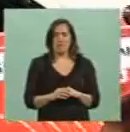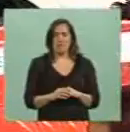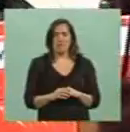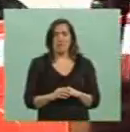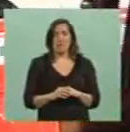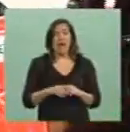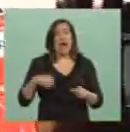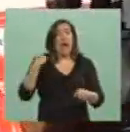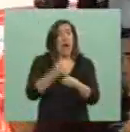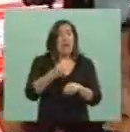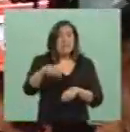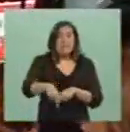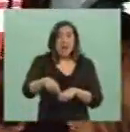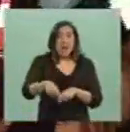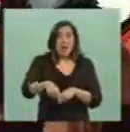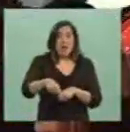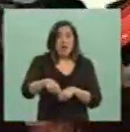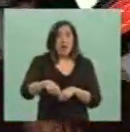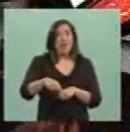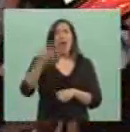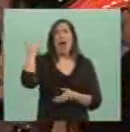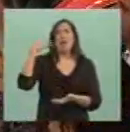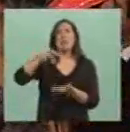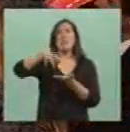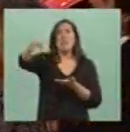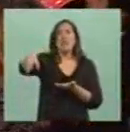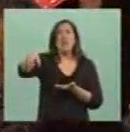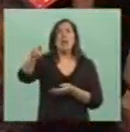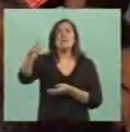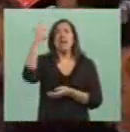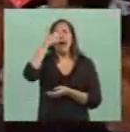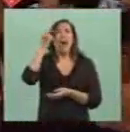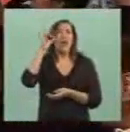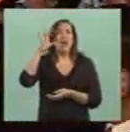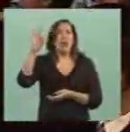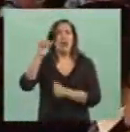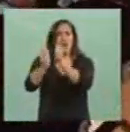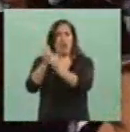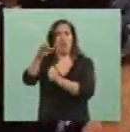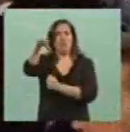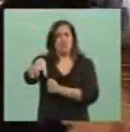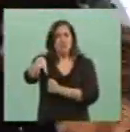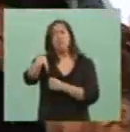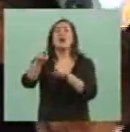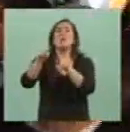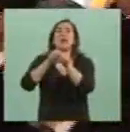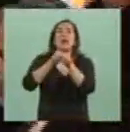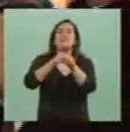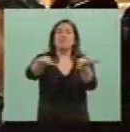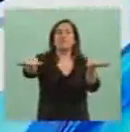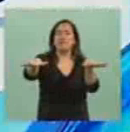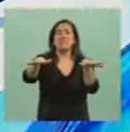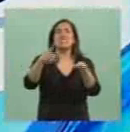Y lo que hasta ahora era una planta en Aedo con 100 empleados, una red de distribuidores con